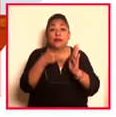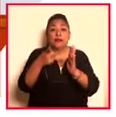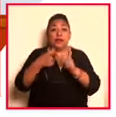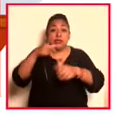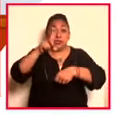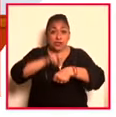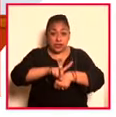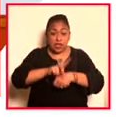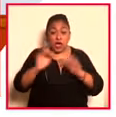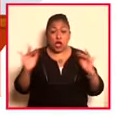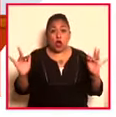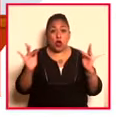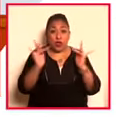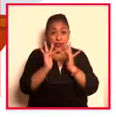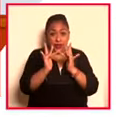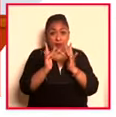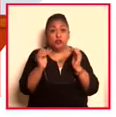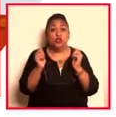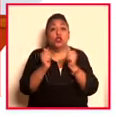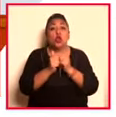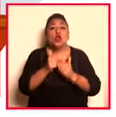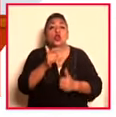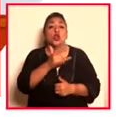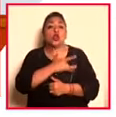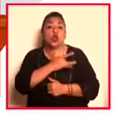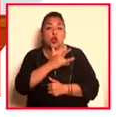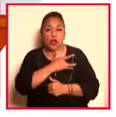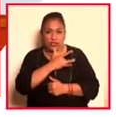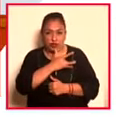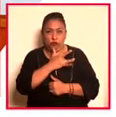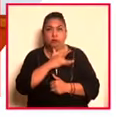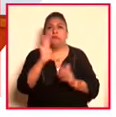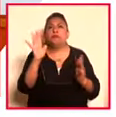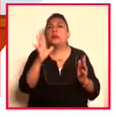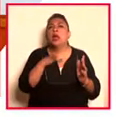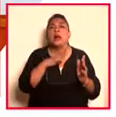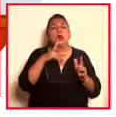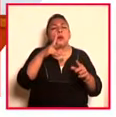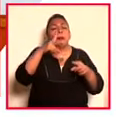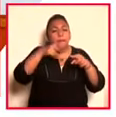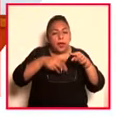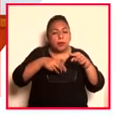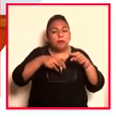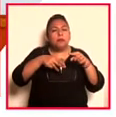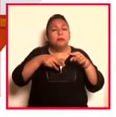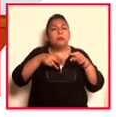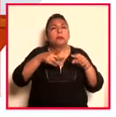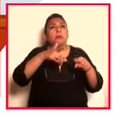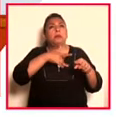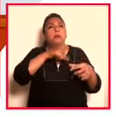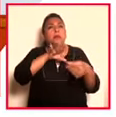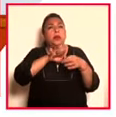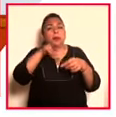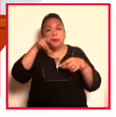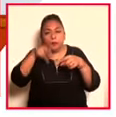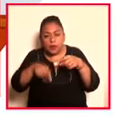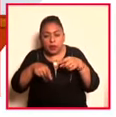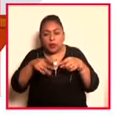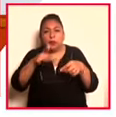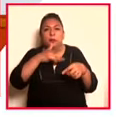nos conectemos con nuestro corazón. Es decir, hagamos pequeñas pausas, ¿no? Que pueden ser una pausa para la